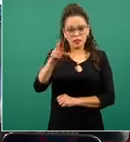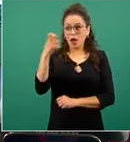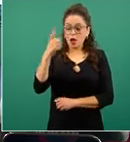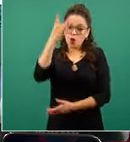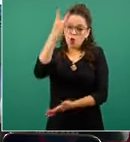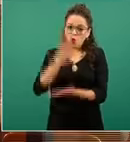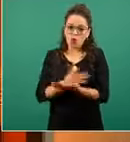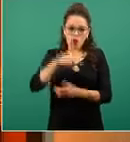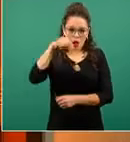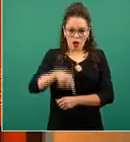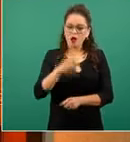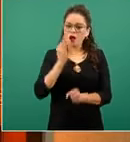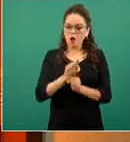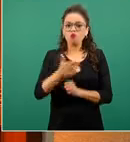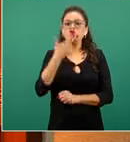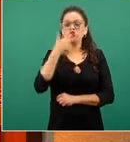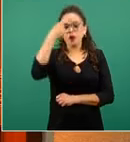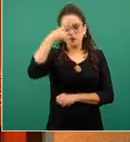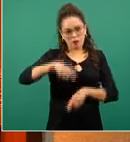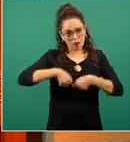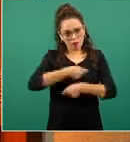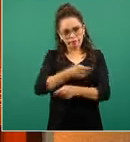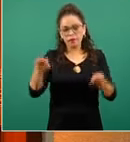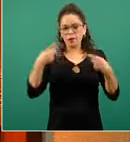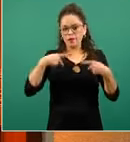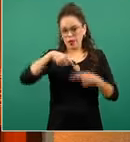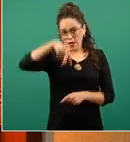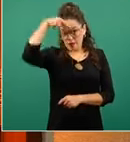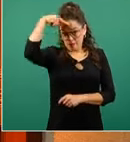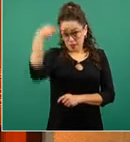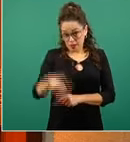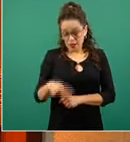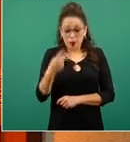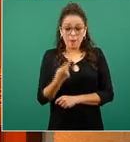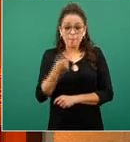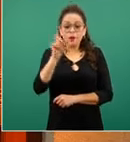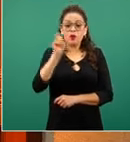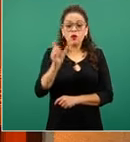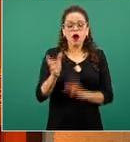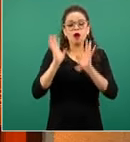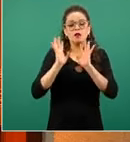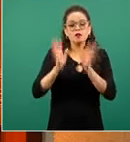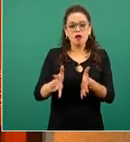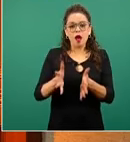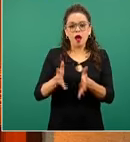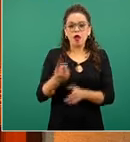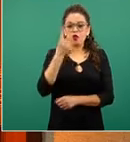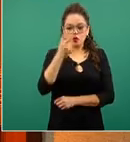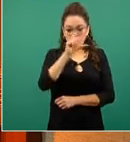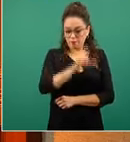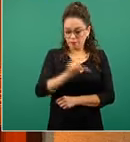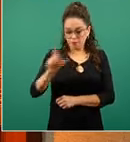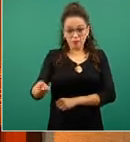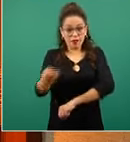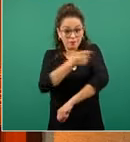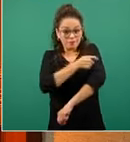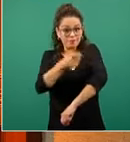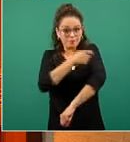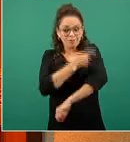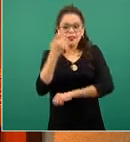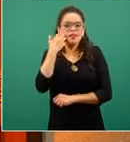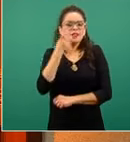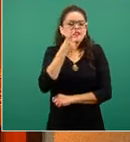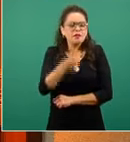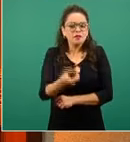estamos colocando y utilizando en México, pero que entonces al haber recibido ya las 2 dosis, pues bueno, entonces estamos hablando